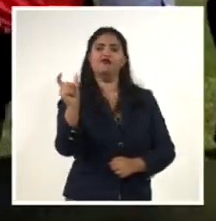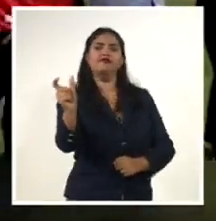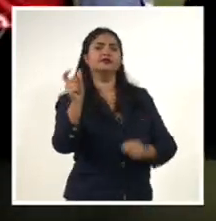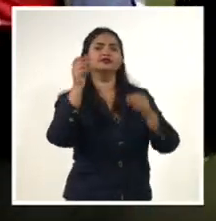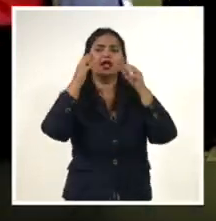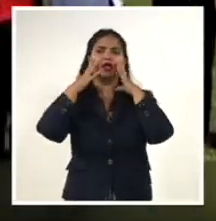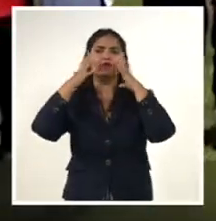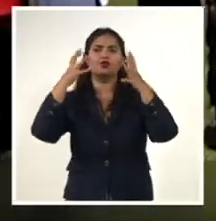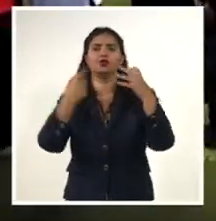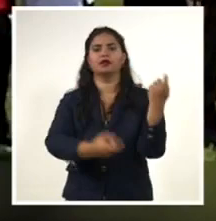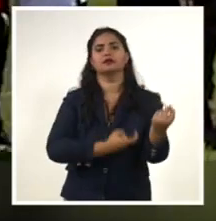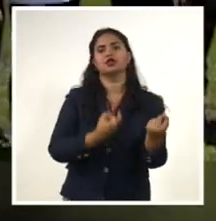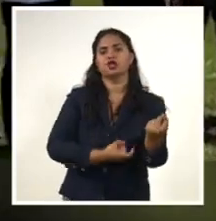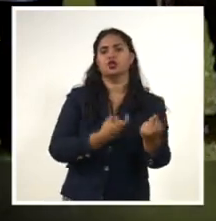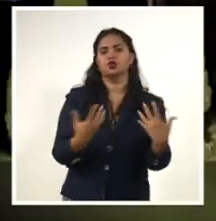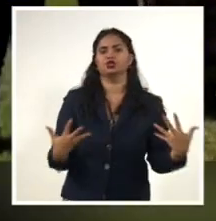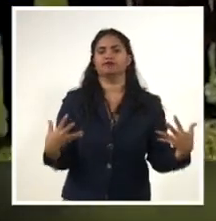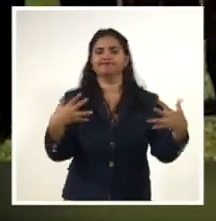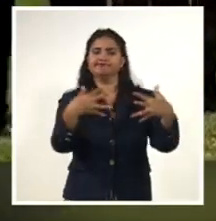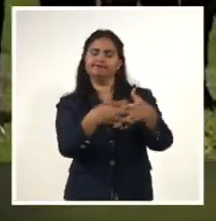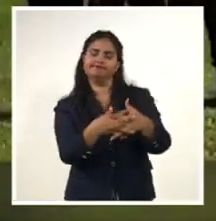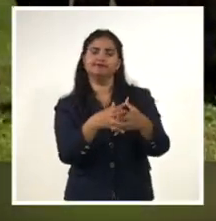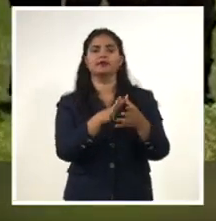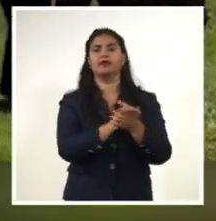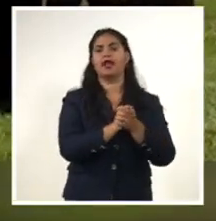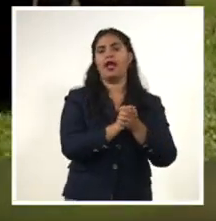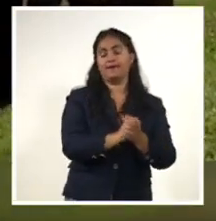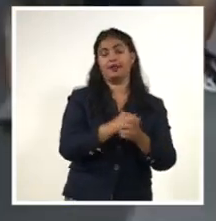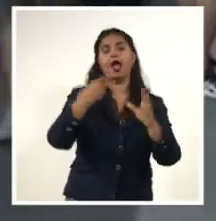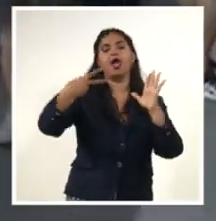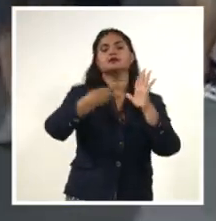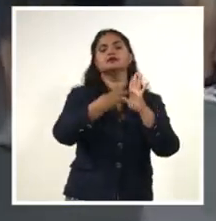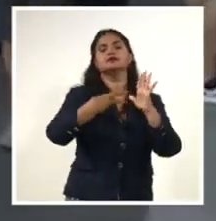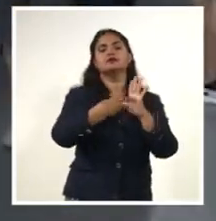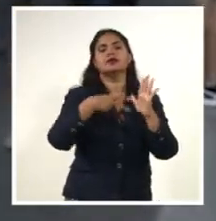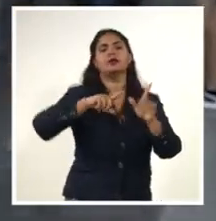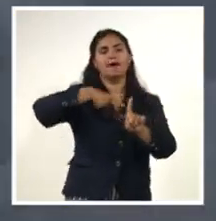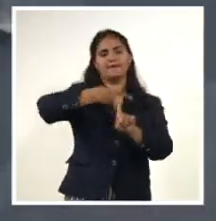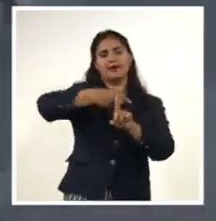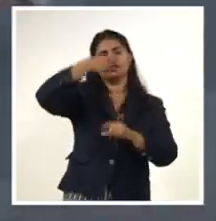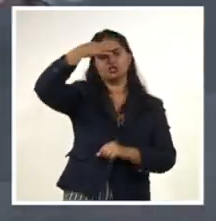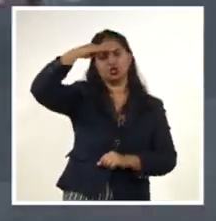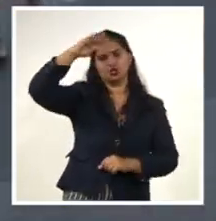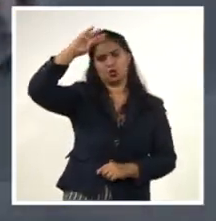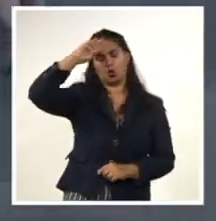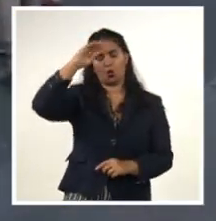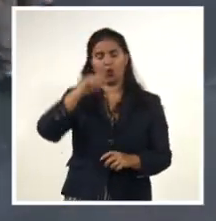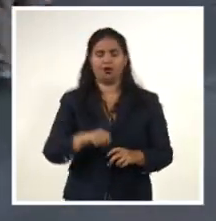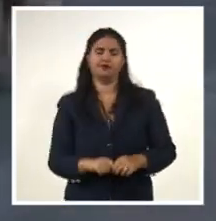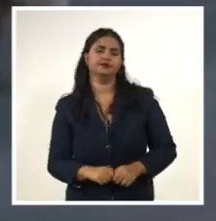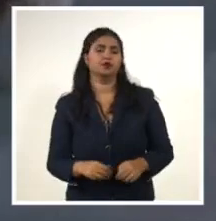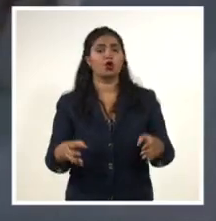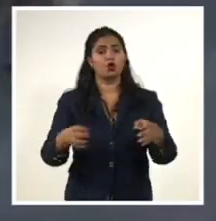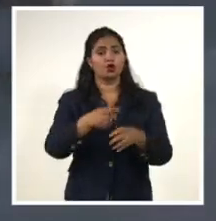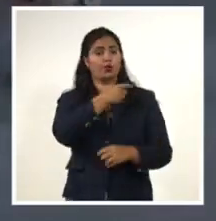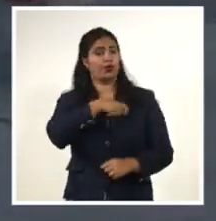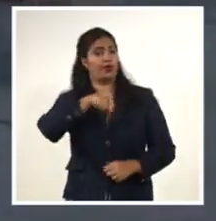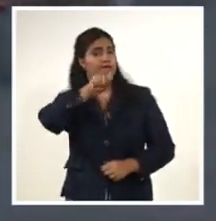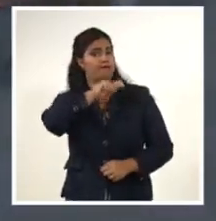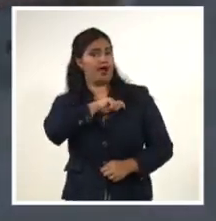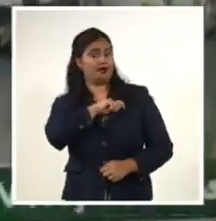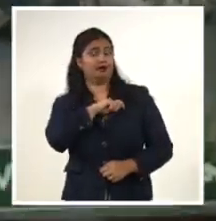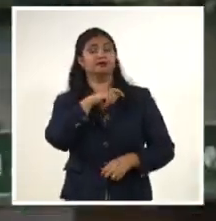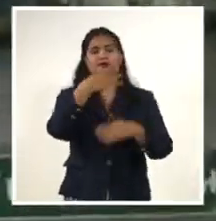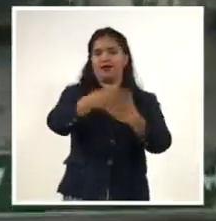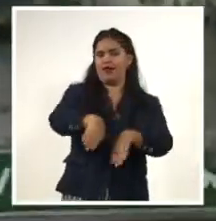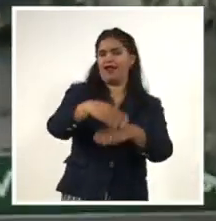solidaridad, lucha, soberanía y apoyo mutuo que une a Siria y a Cuba. El Movimiento de Solidaridad de Madrid salió a la calle a festejar el 26